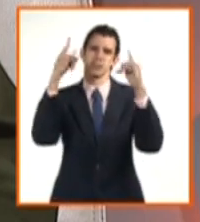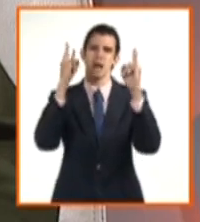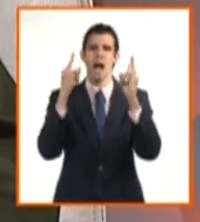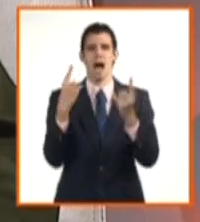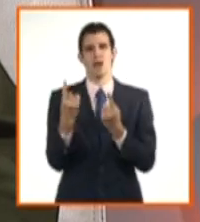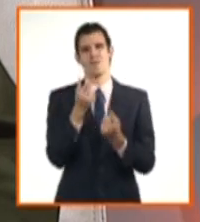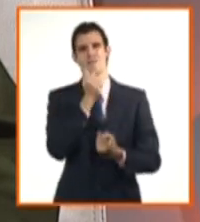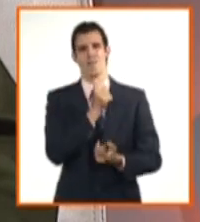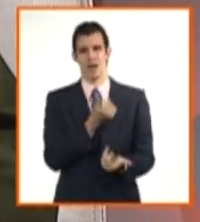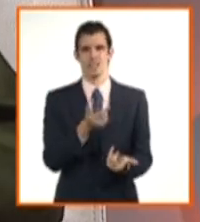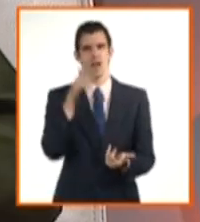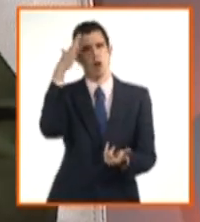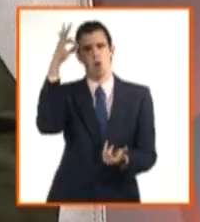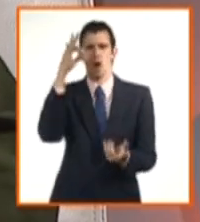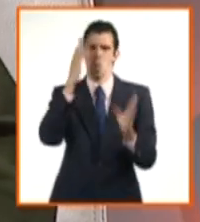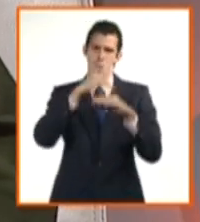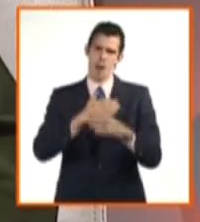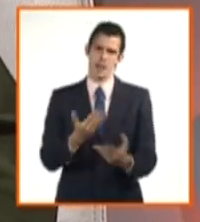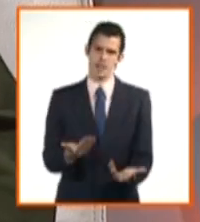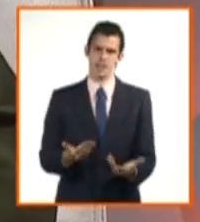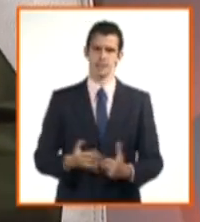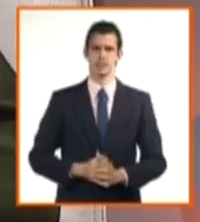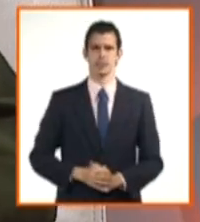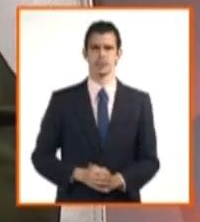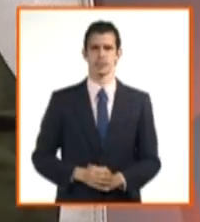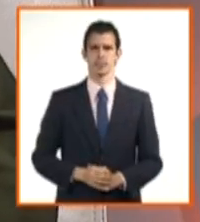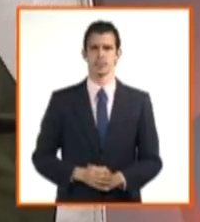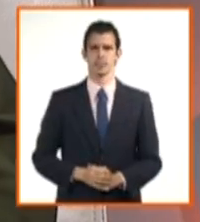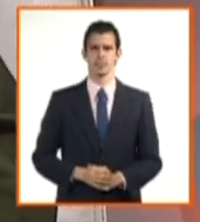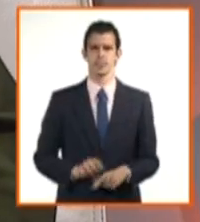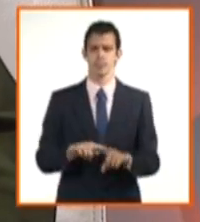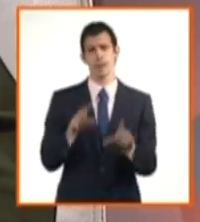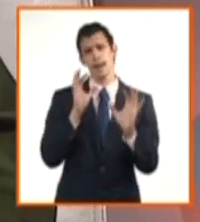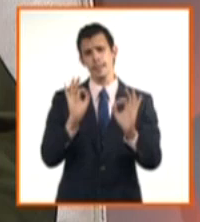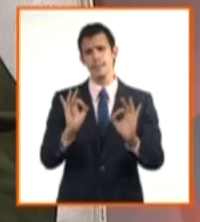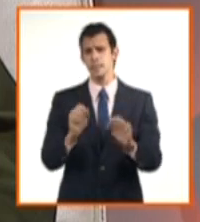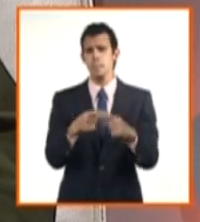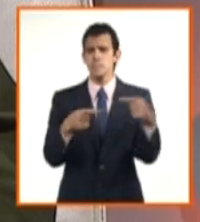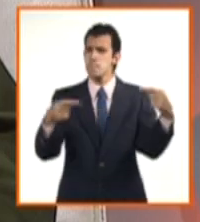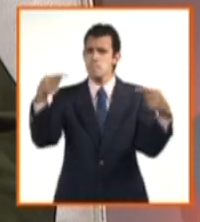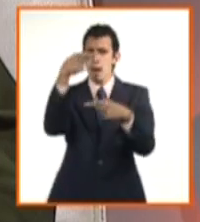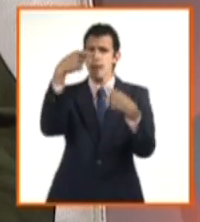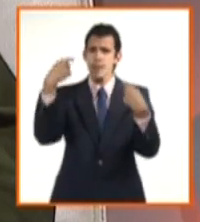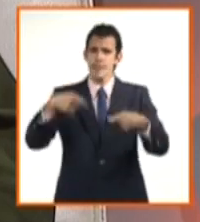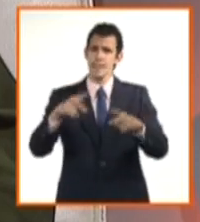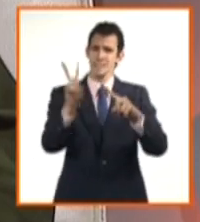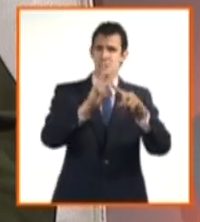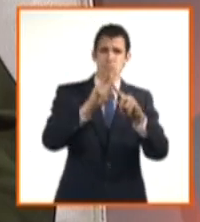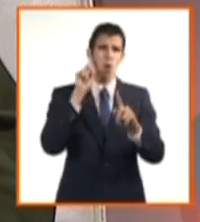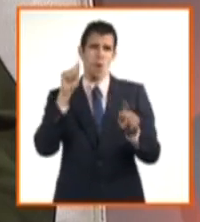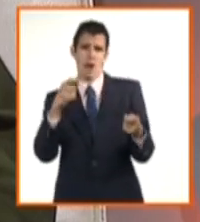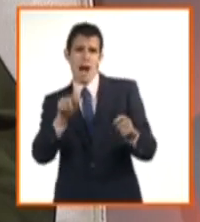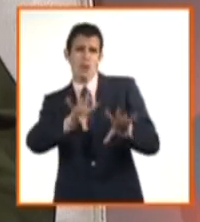el país se caracteriza porque en estas situaciones la mayor información se da por todos los medios de cómo por lo tanto hay que estar atento a la información